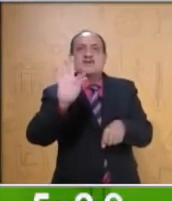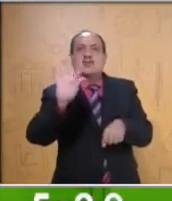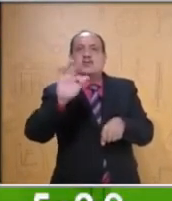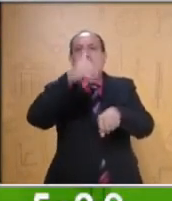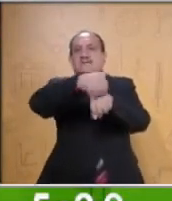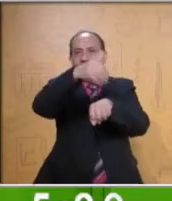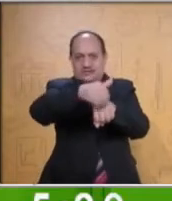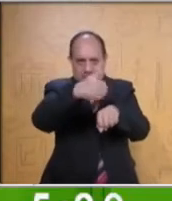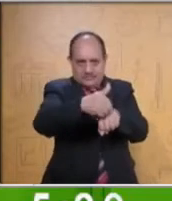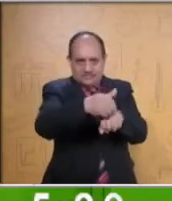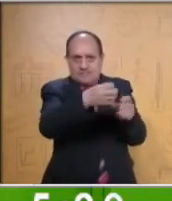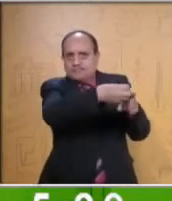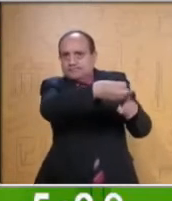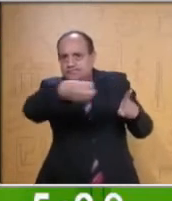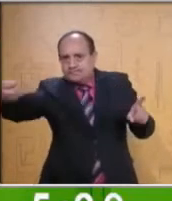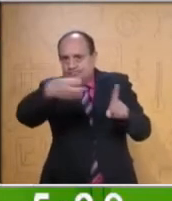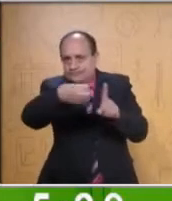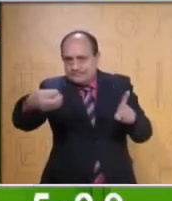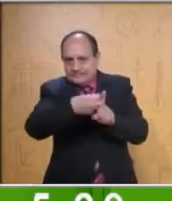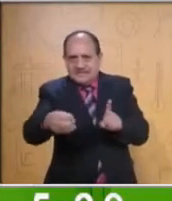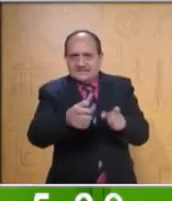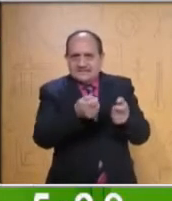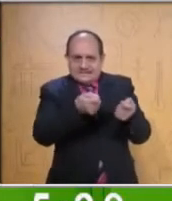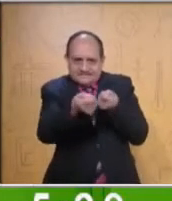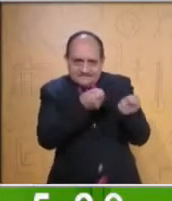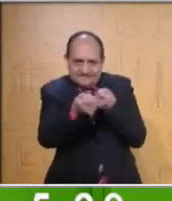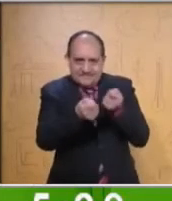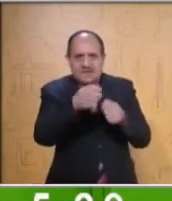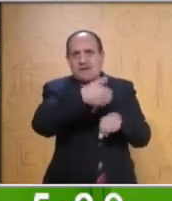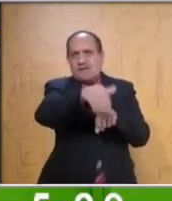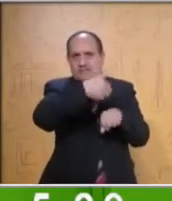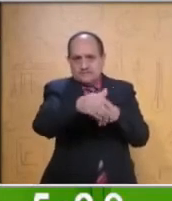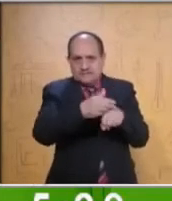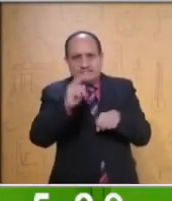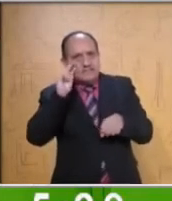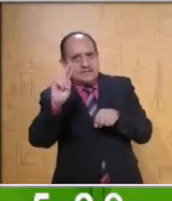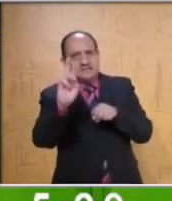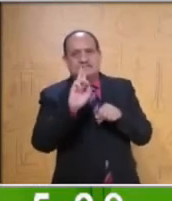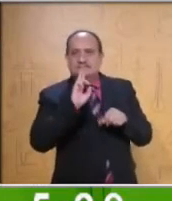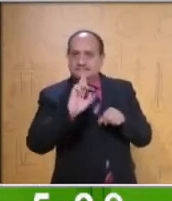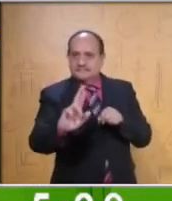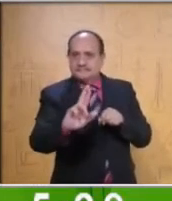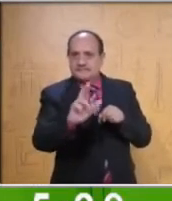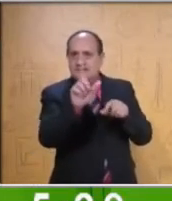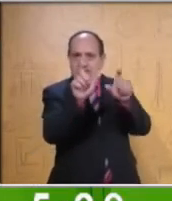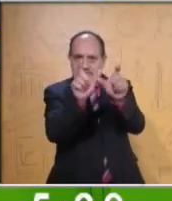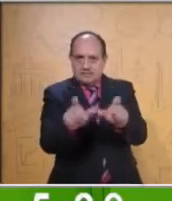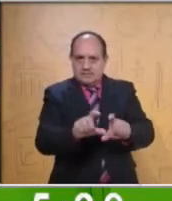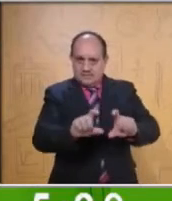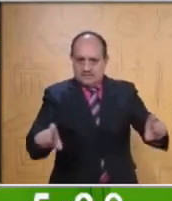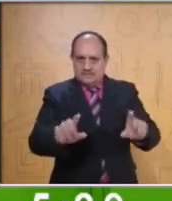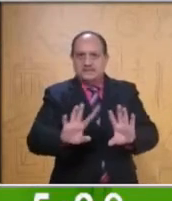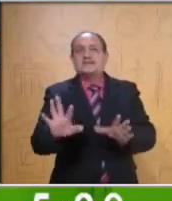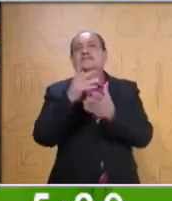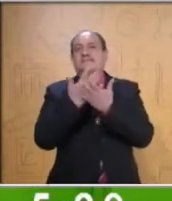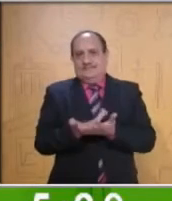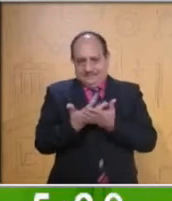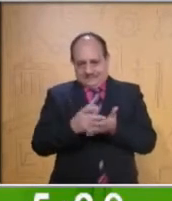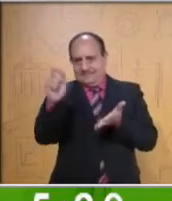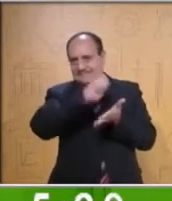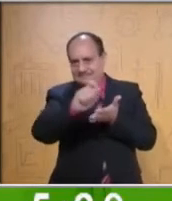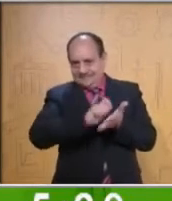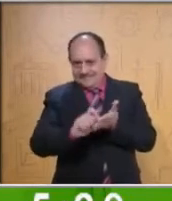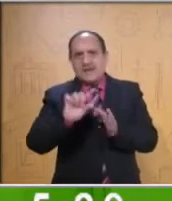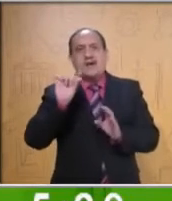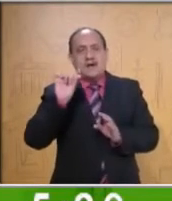datos. Al momento de manejar estos 40 datos, vamos a ver el resultado, del cual les voy a dar oportunidad que lo hagan y lo